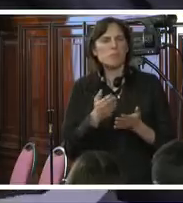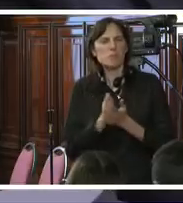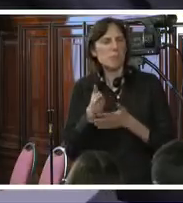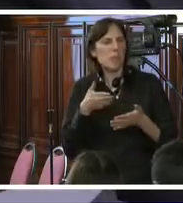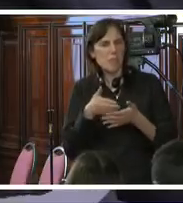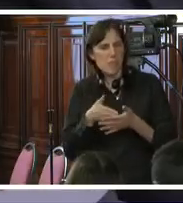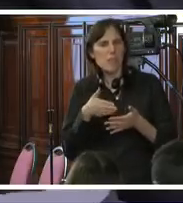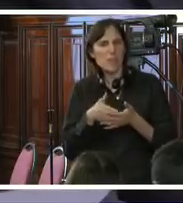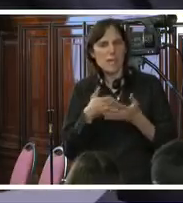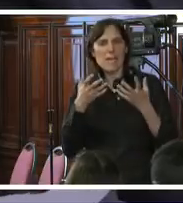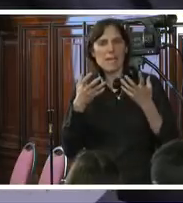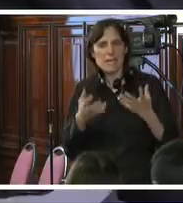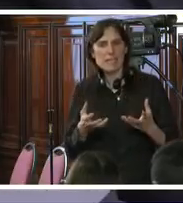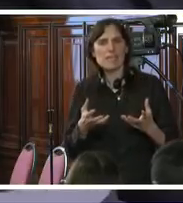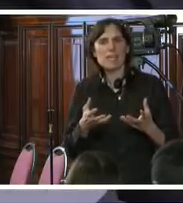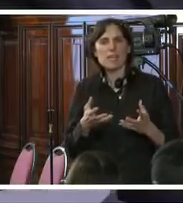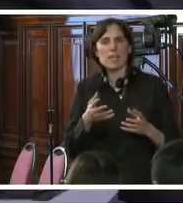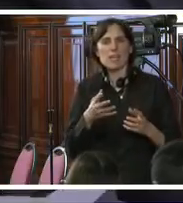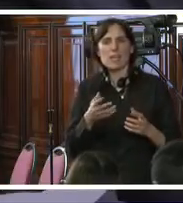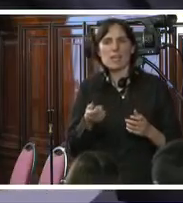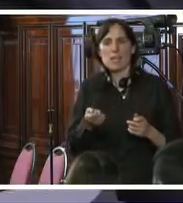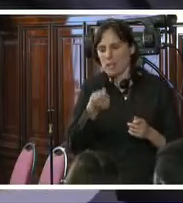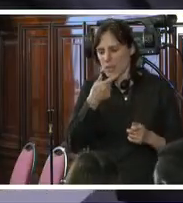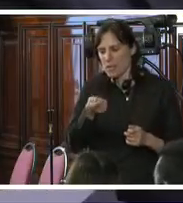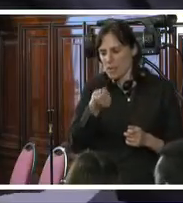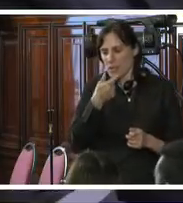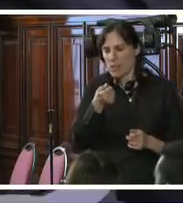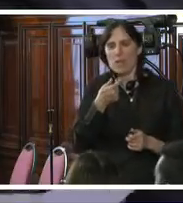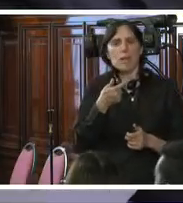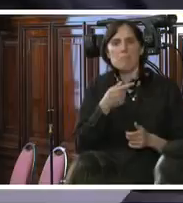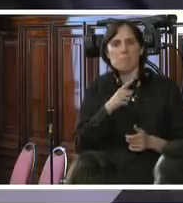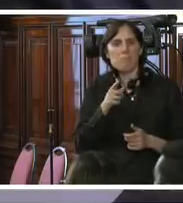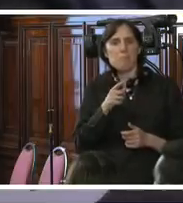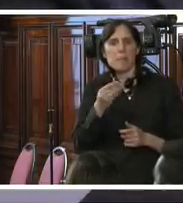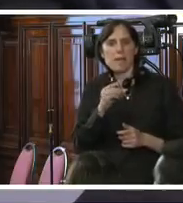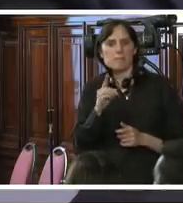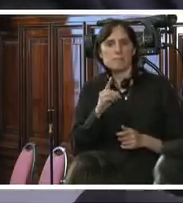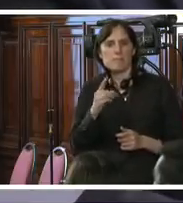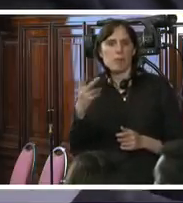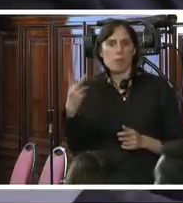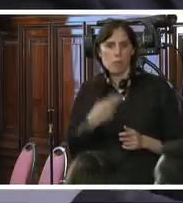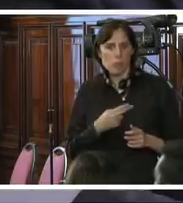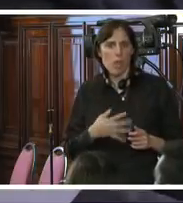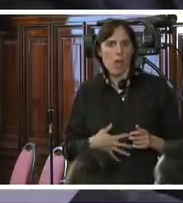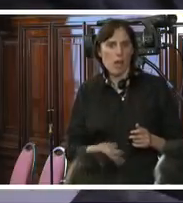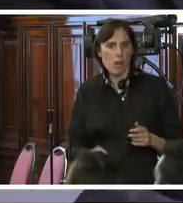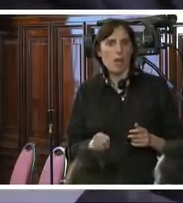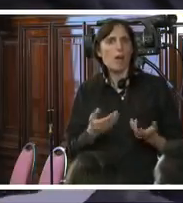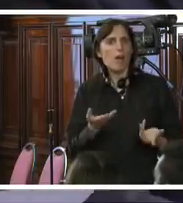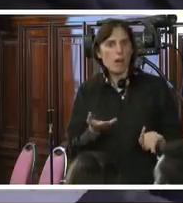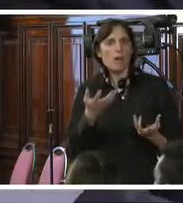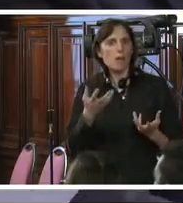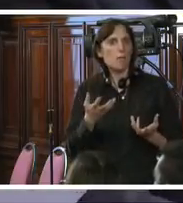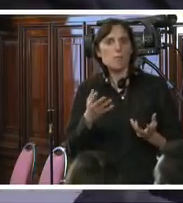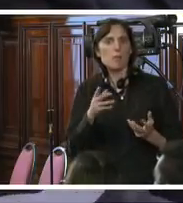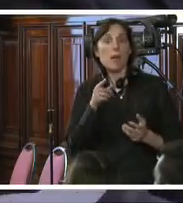su acceso a tratamiento antirretroviral, al anticonceptivo oral de emergencia en las siguientes 72 horas de la agresión. Esta situación